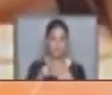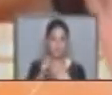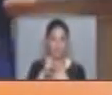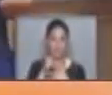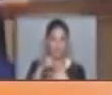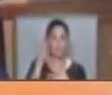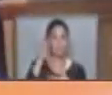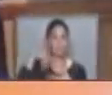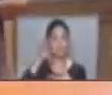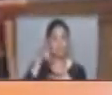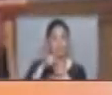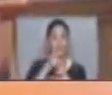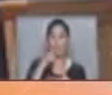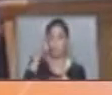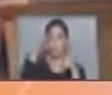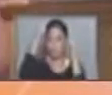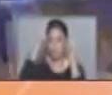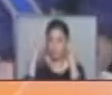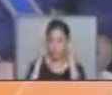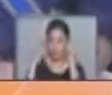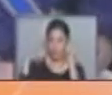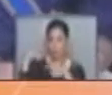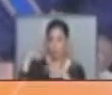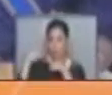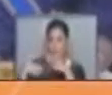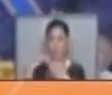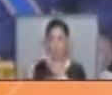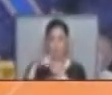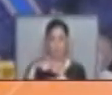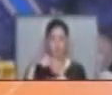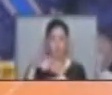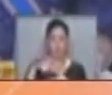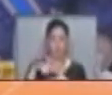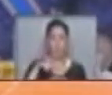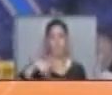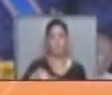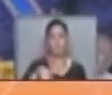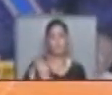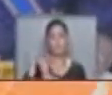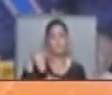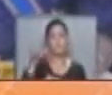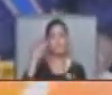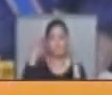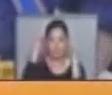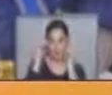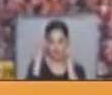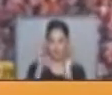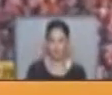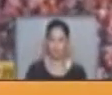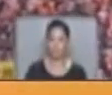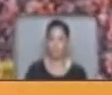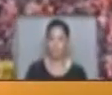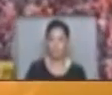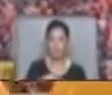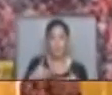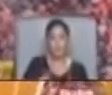historia de los primeros reinos a la actualidad, ¿la tradición sigue siendo tan fuerte o se va debilitando? Yo creo